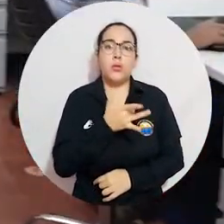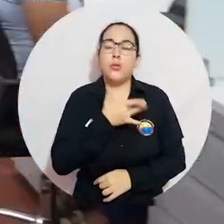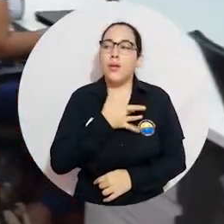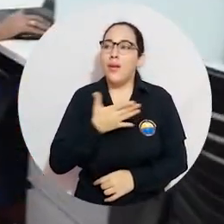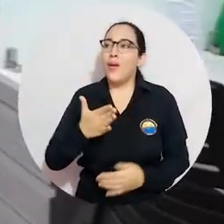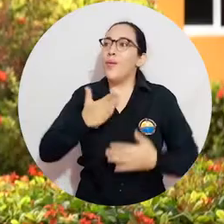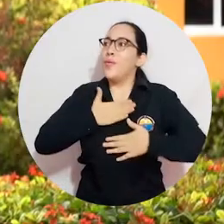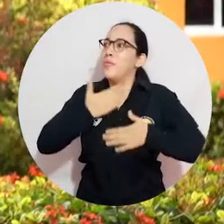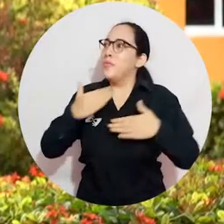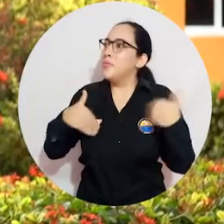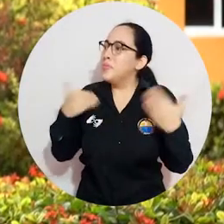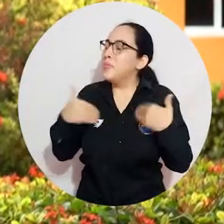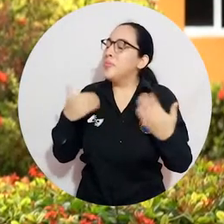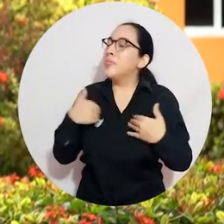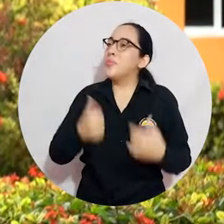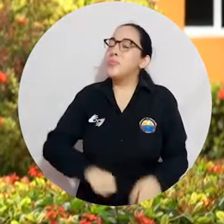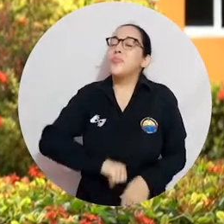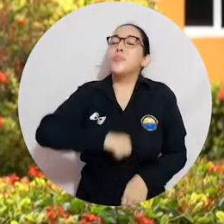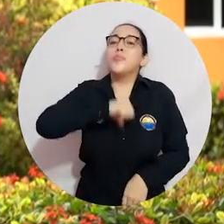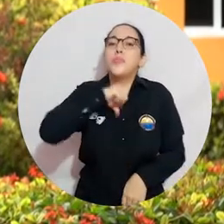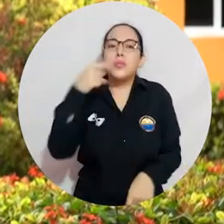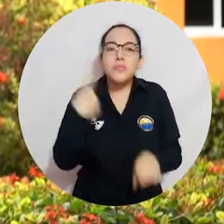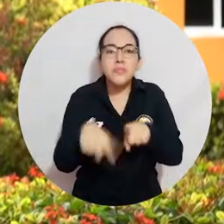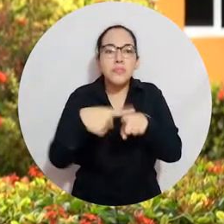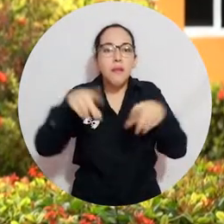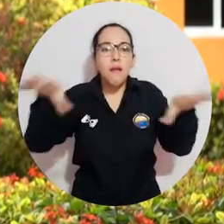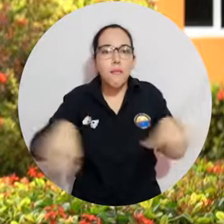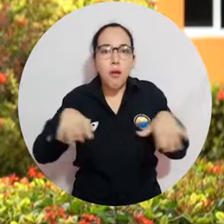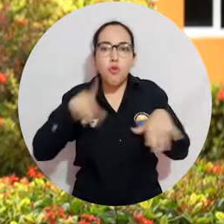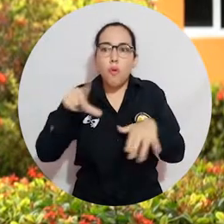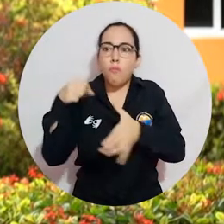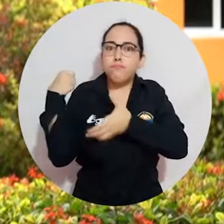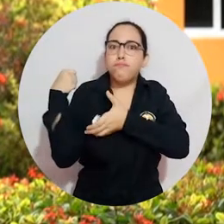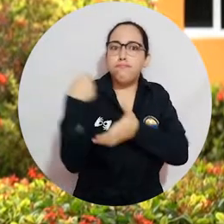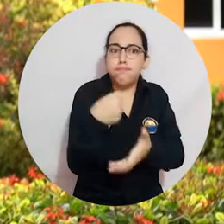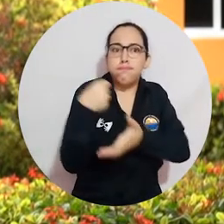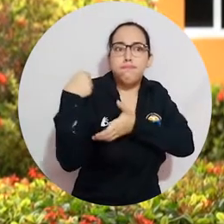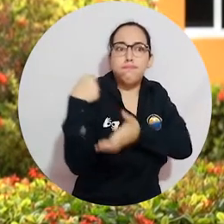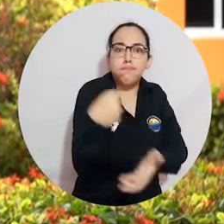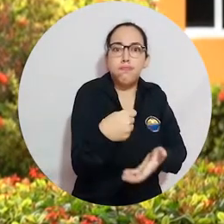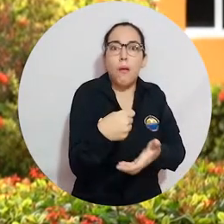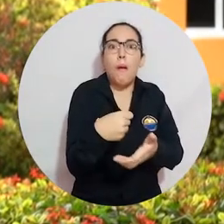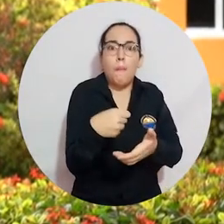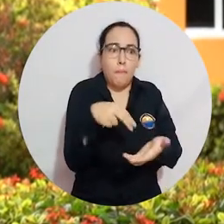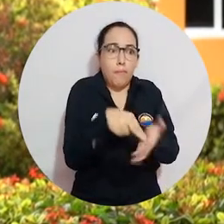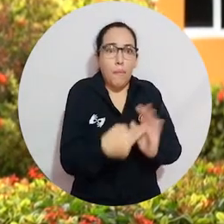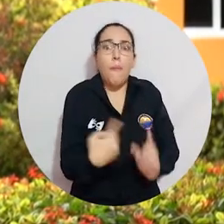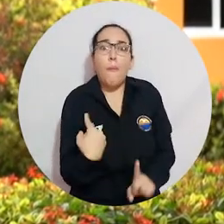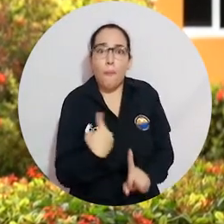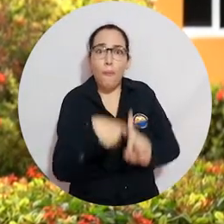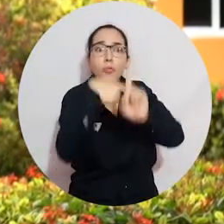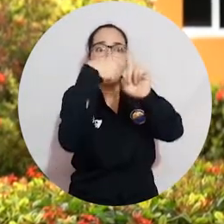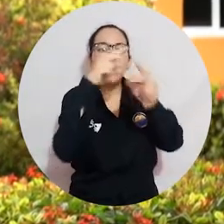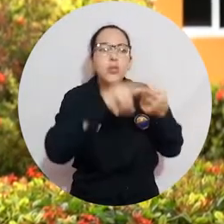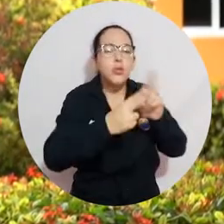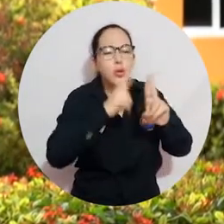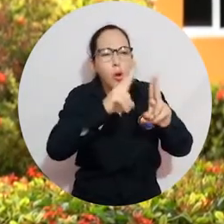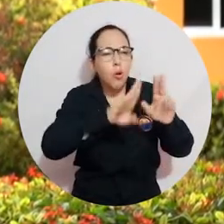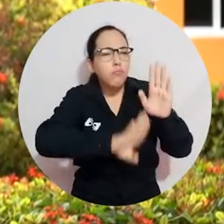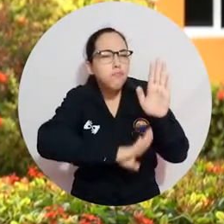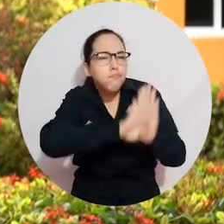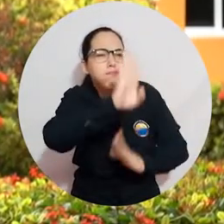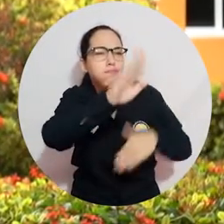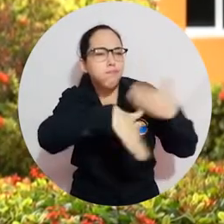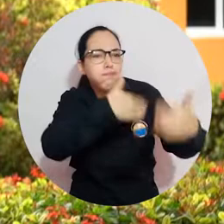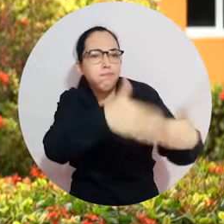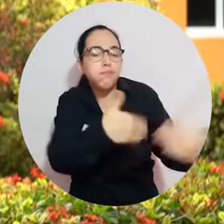satisfechos y orgullosos de que todas estas actividades se puedan dar, que se destinen recursos para bien, digamos, y los aspectos relacionados al